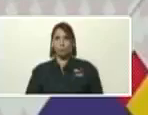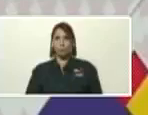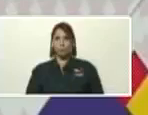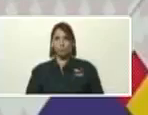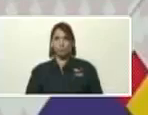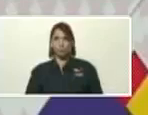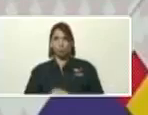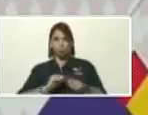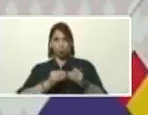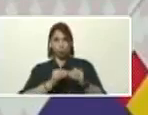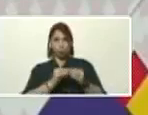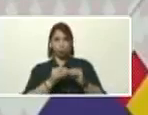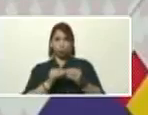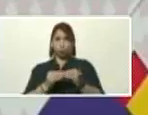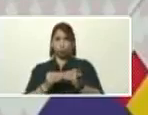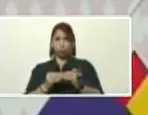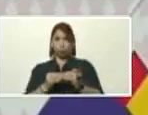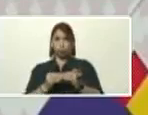reparador,